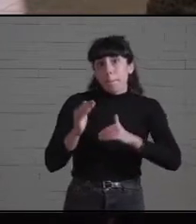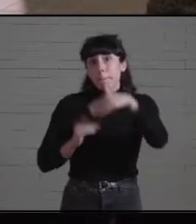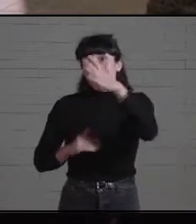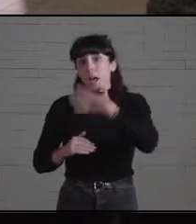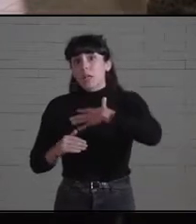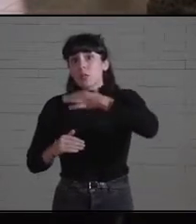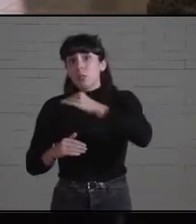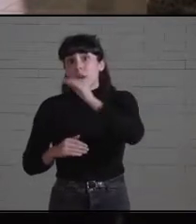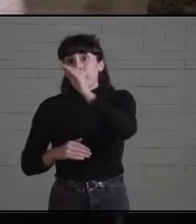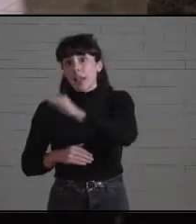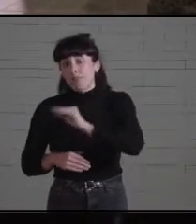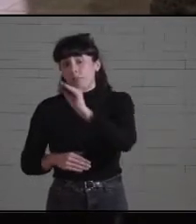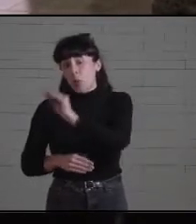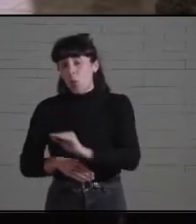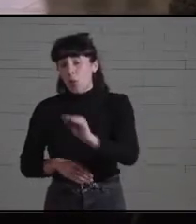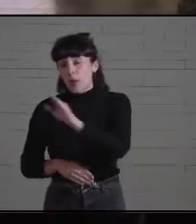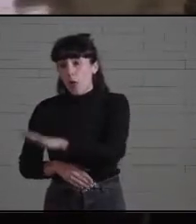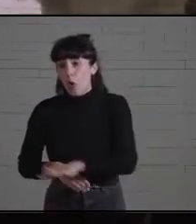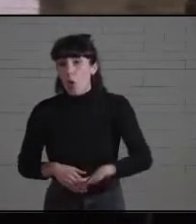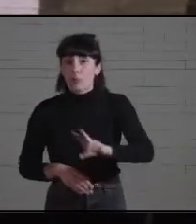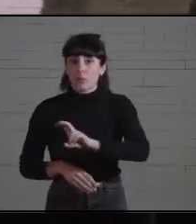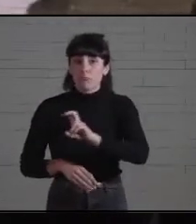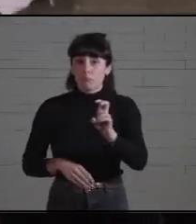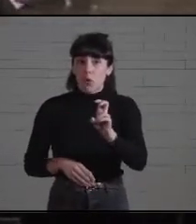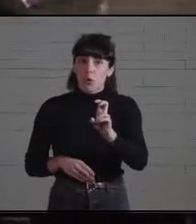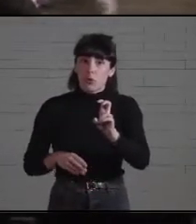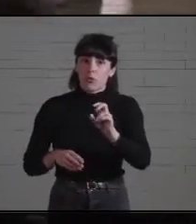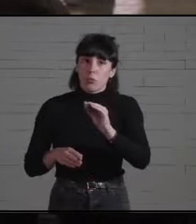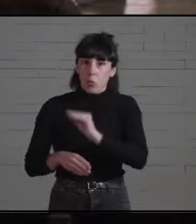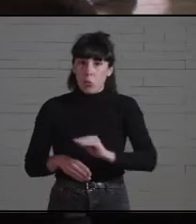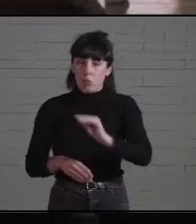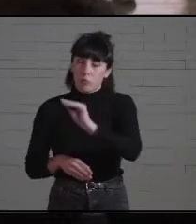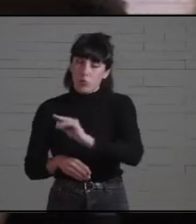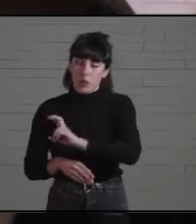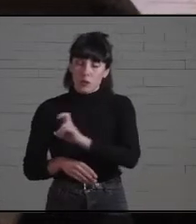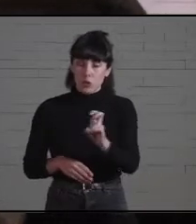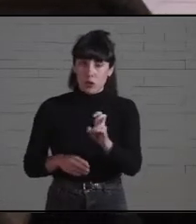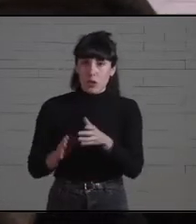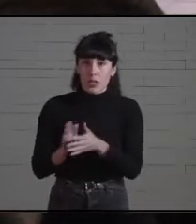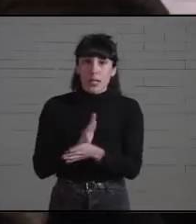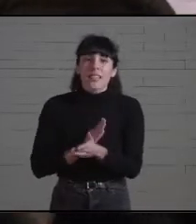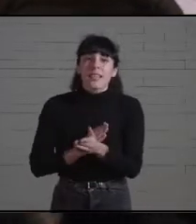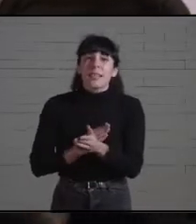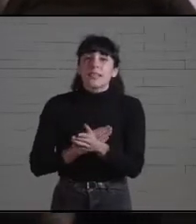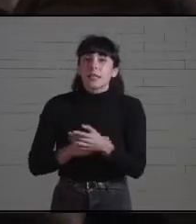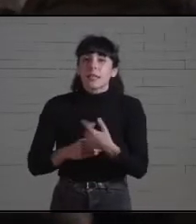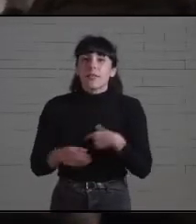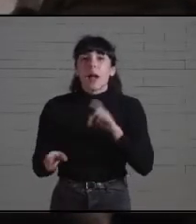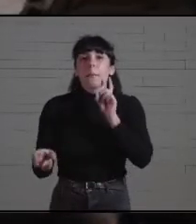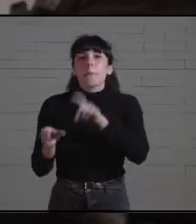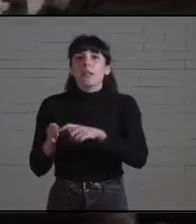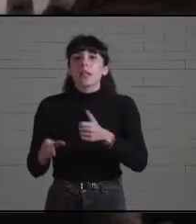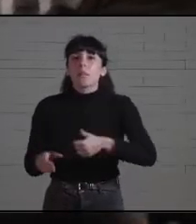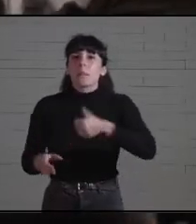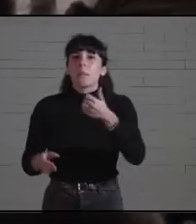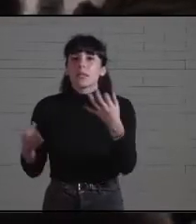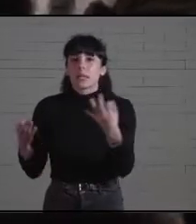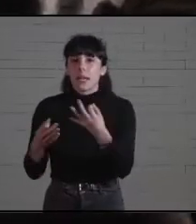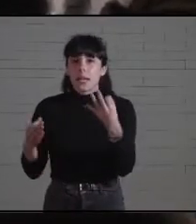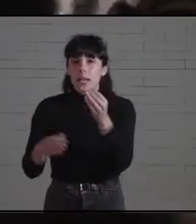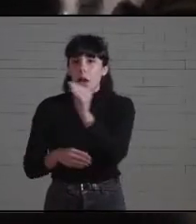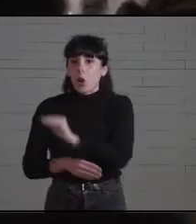cuidados de menores, que eso ya lo sabemos. Los hombres, sobre todo, donde más se implican es en el cuidado de los menores, en los cuidados